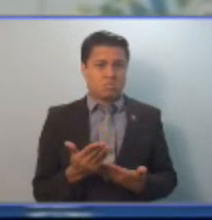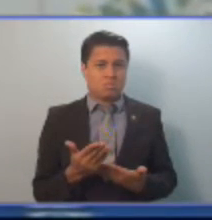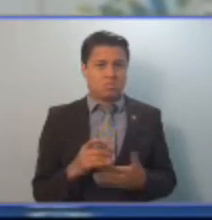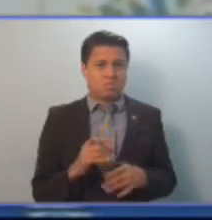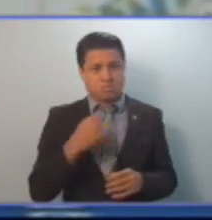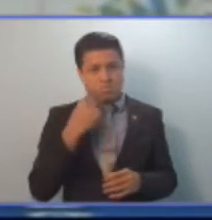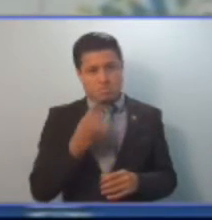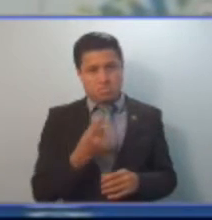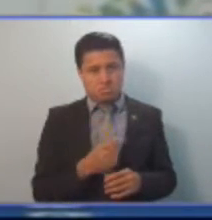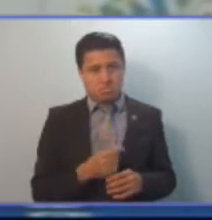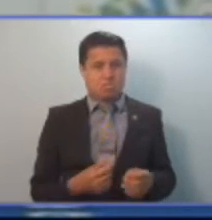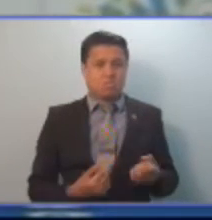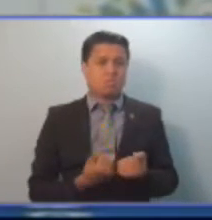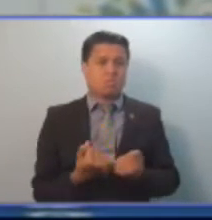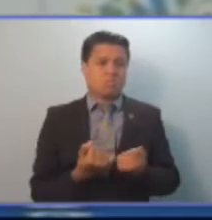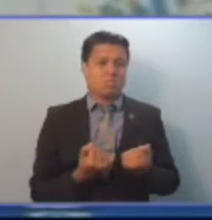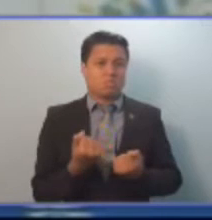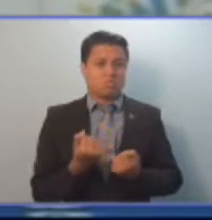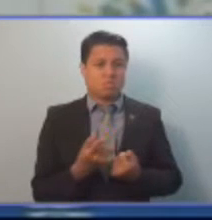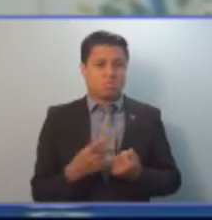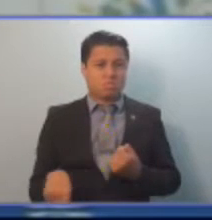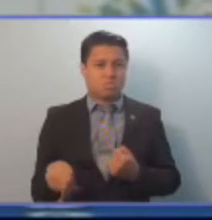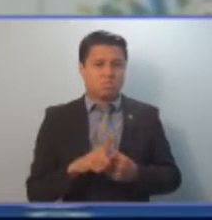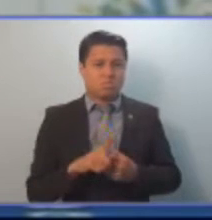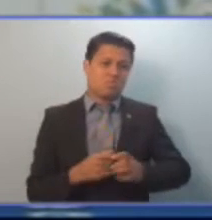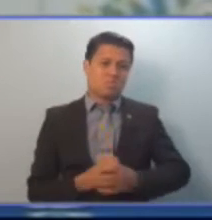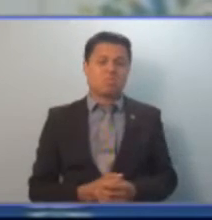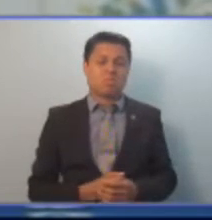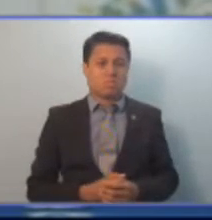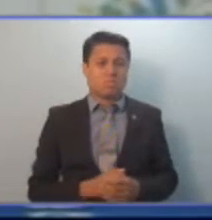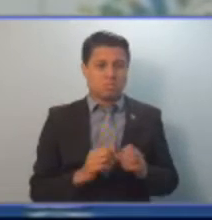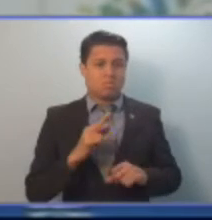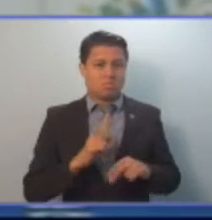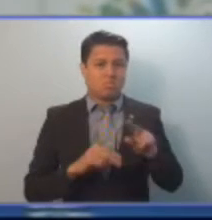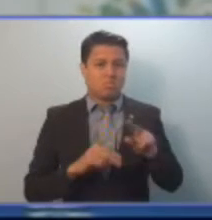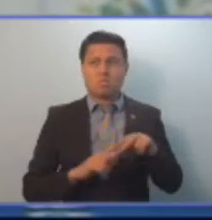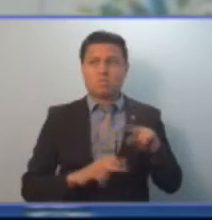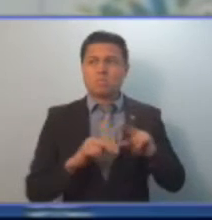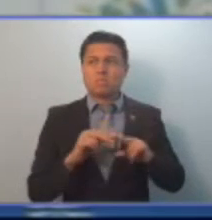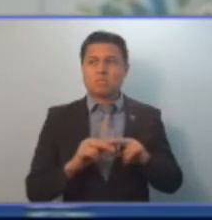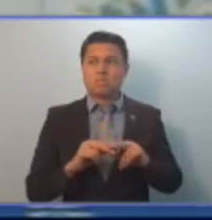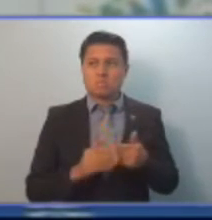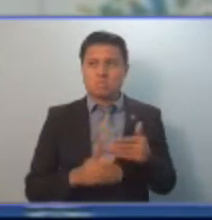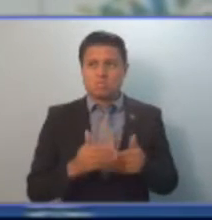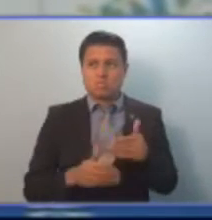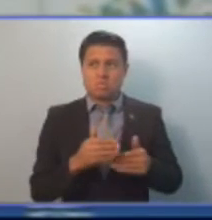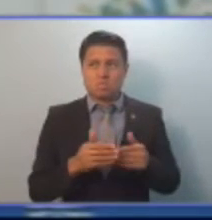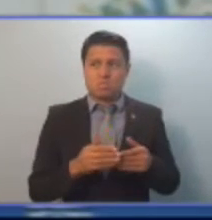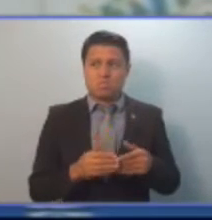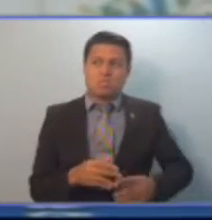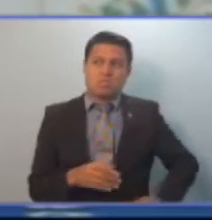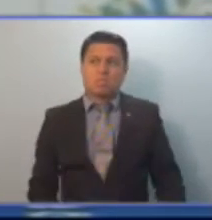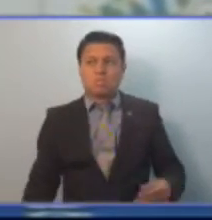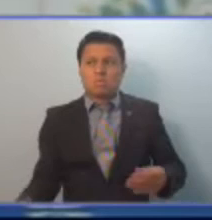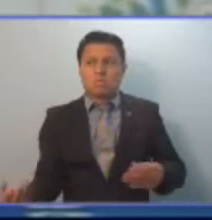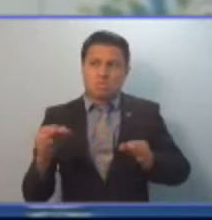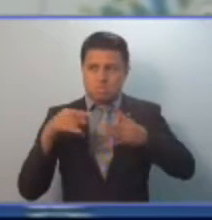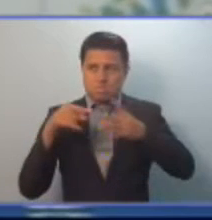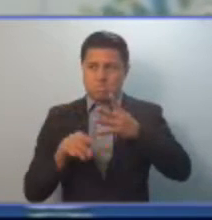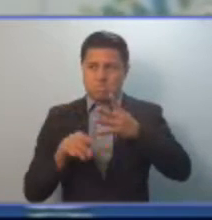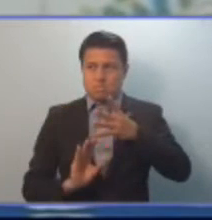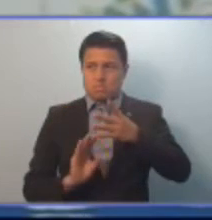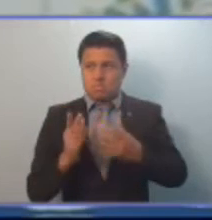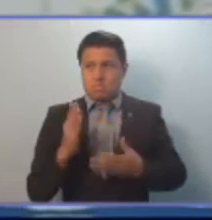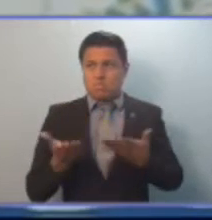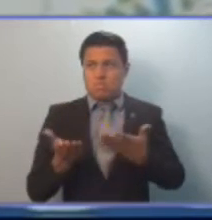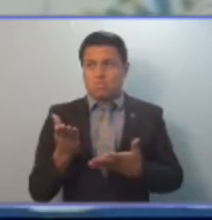más sustancia a ello e ir construyendo de manera paralela a un constitucionalismo. Y